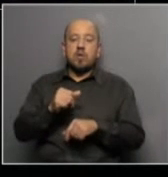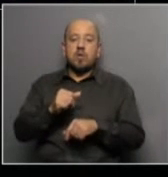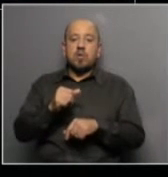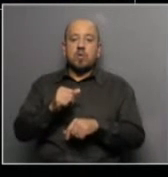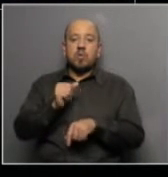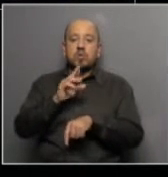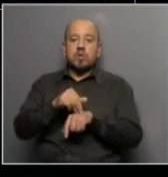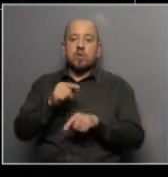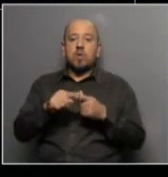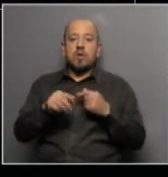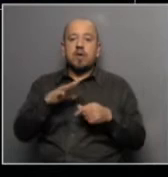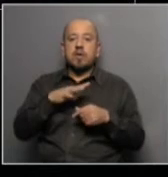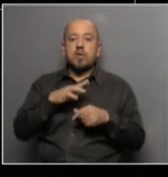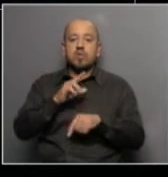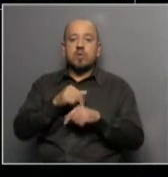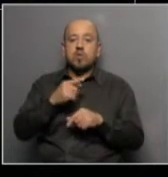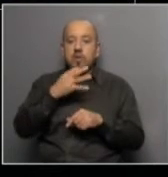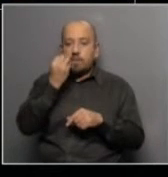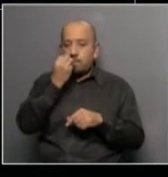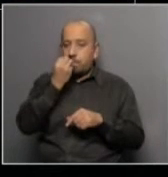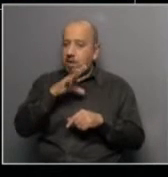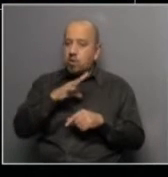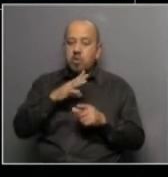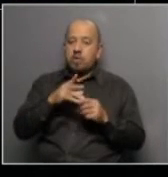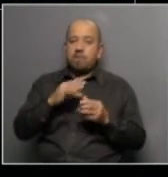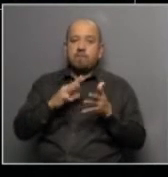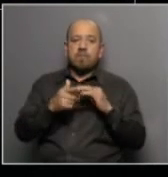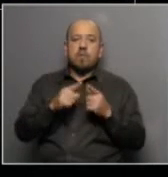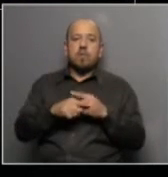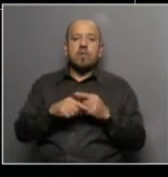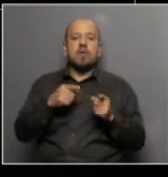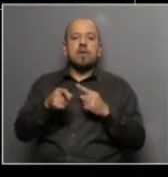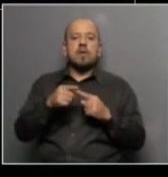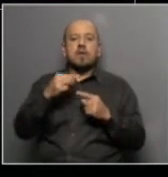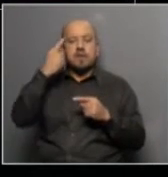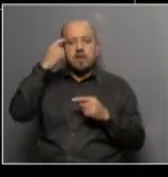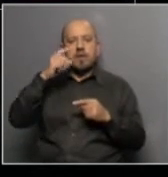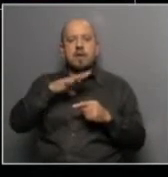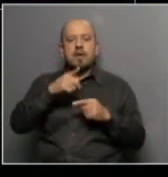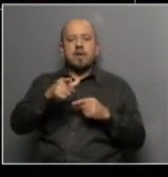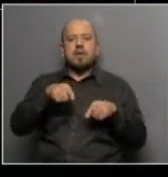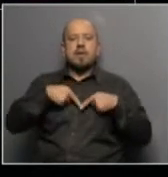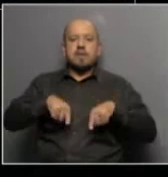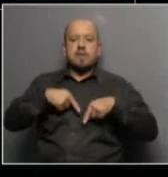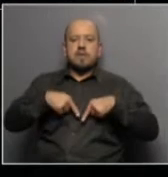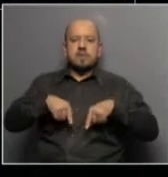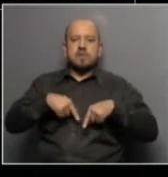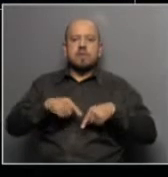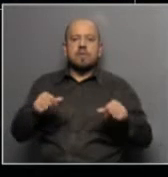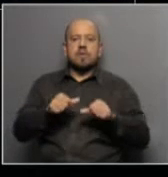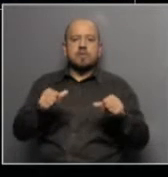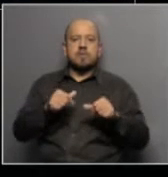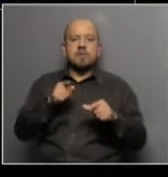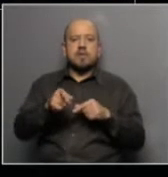y utilizarlo de la mejor manera y cuidarlo mucho. Ahora, ¿qué iniciativas viene desarrollando la Intendencia para